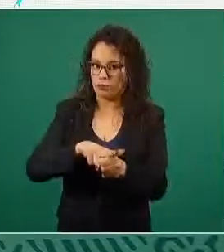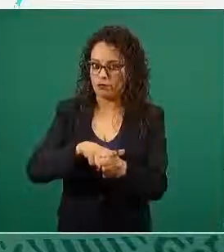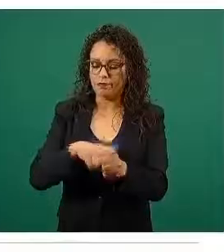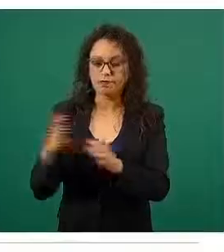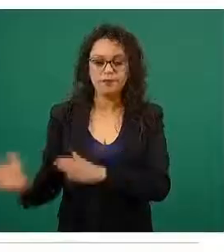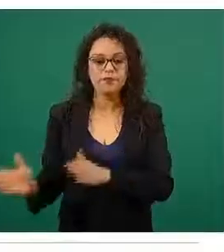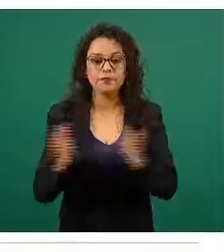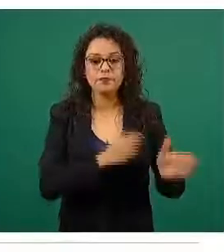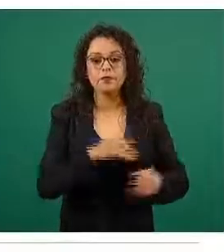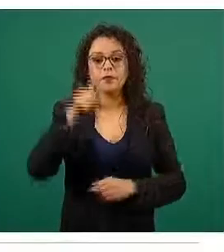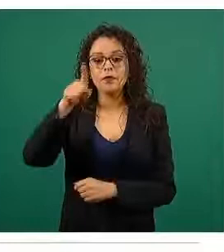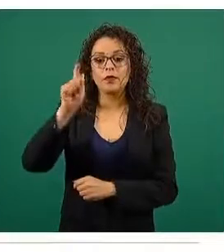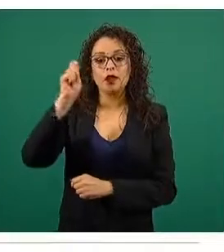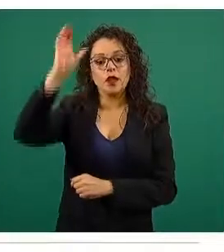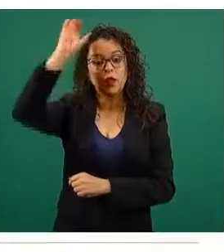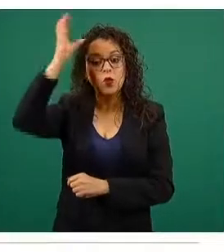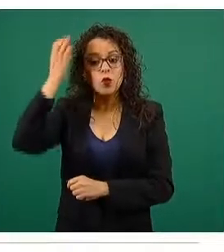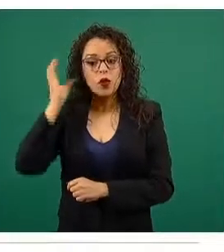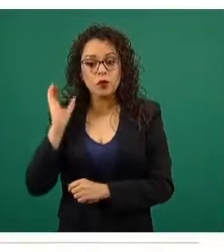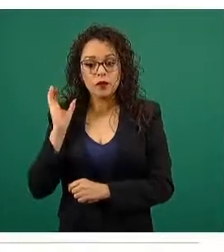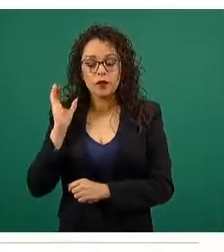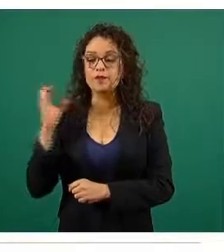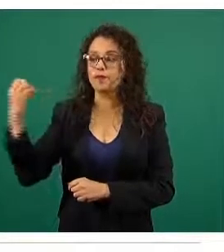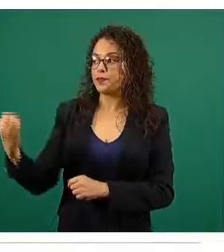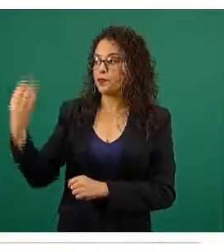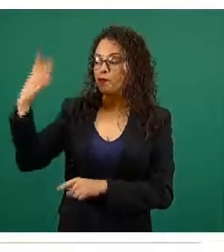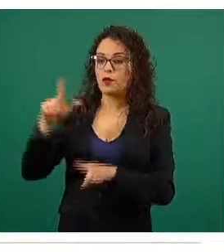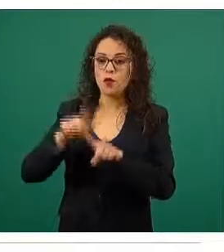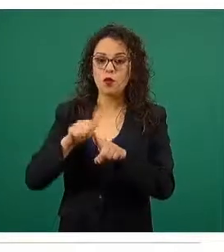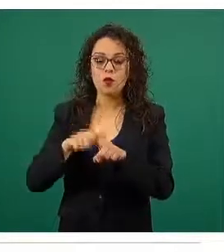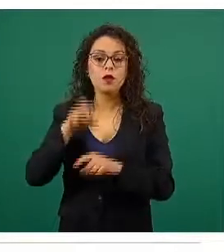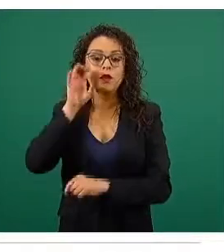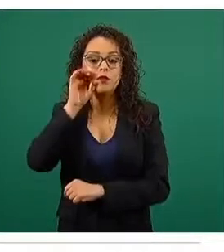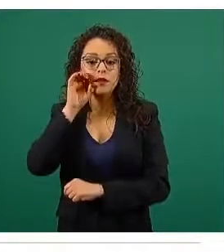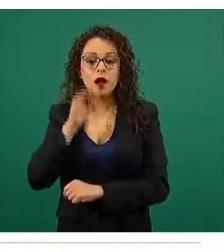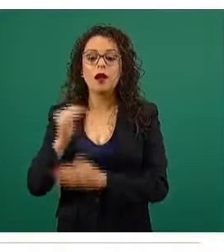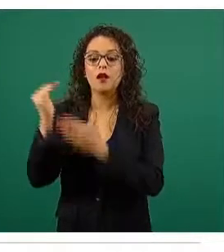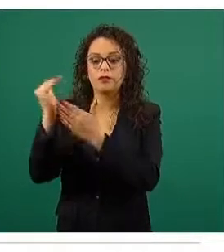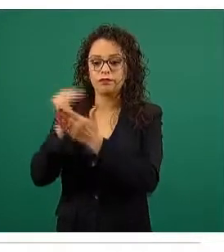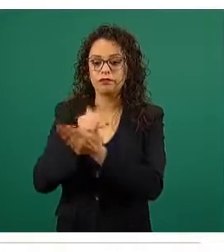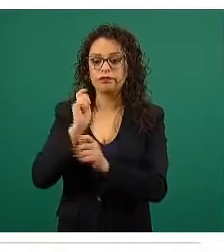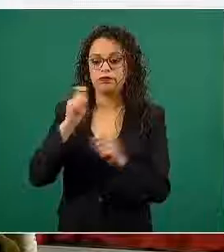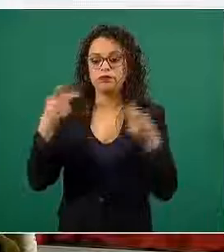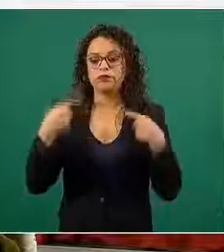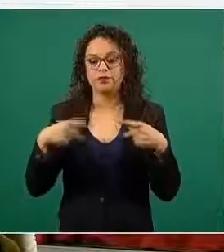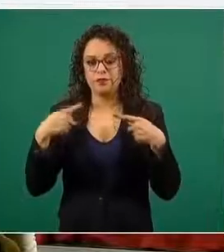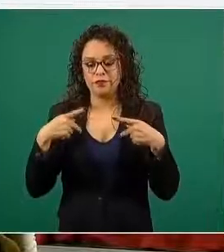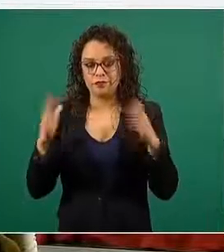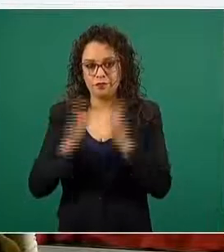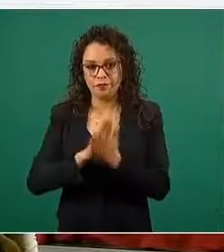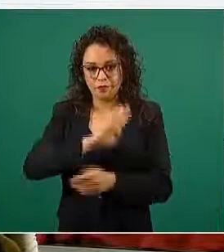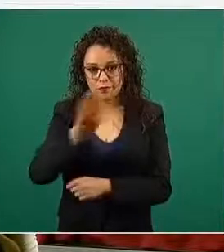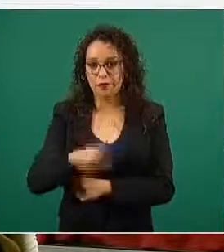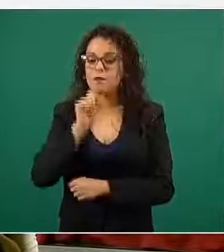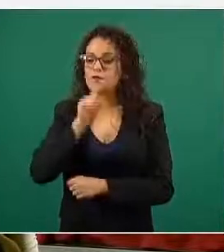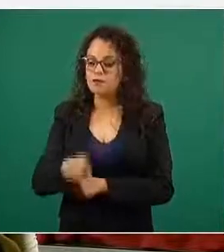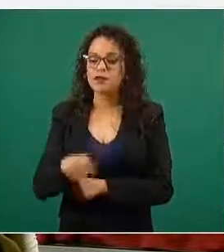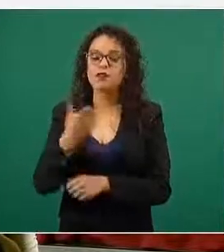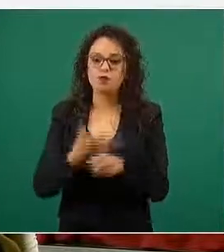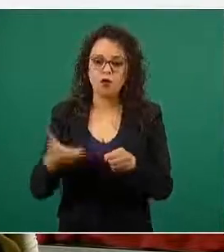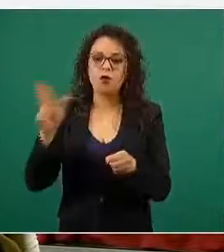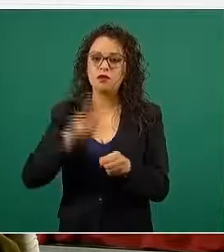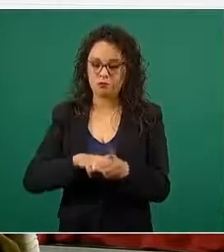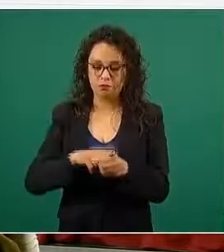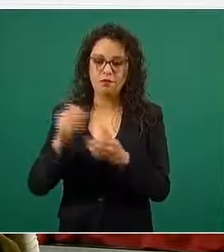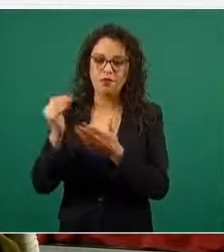varias semanas ya de descenso, está en semáforo naranja, descienden las defunciones, en la siguiente desciende también la hospitalización. La